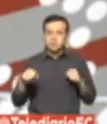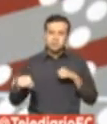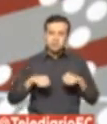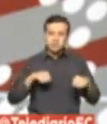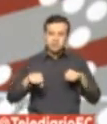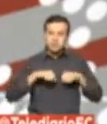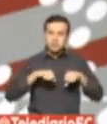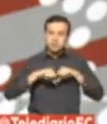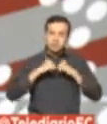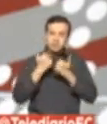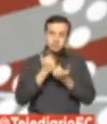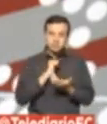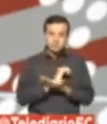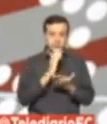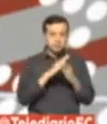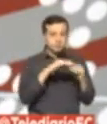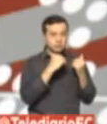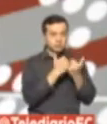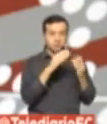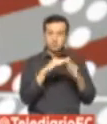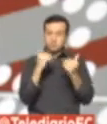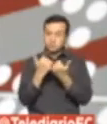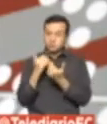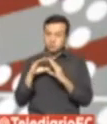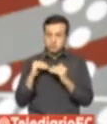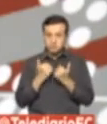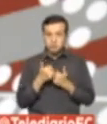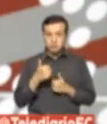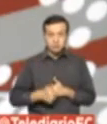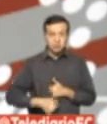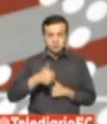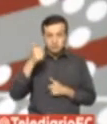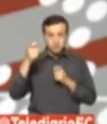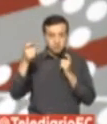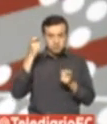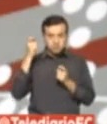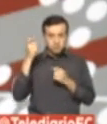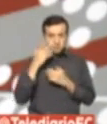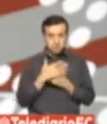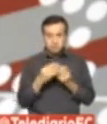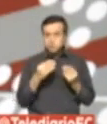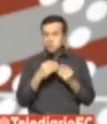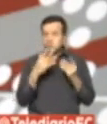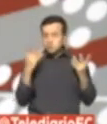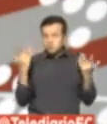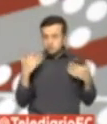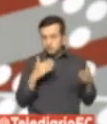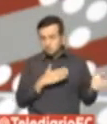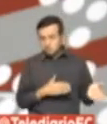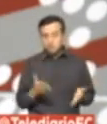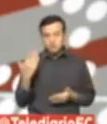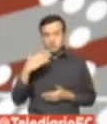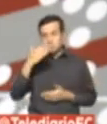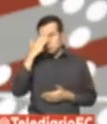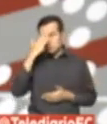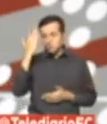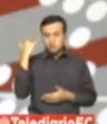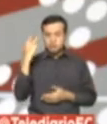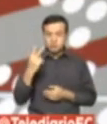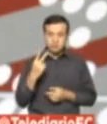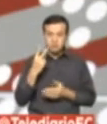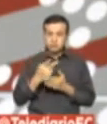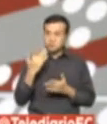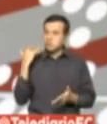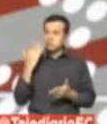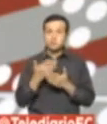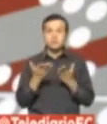gestión legislativa en las comisiones en donde ellos tuvieron una mayoría arrolladora cuando se constituyó hace 2 años la